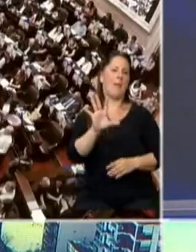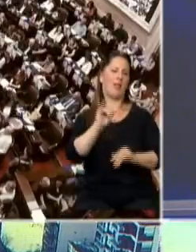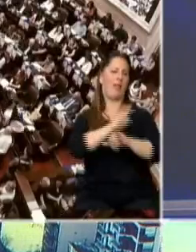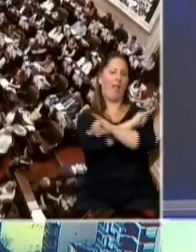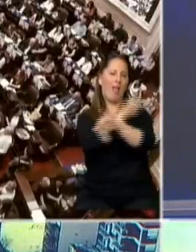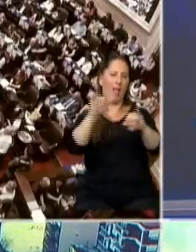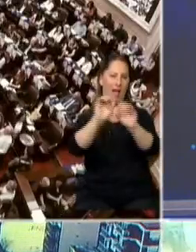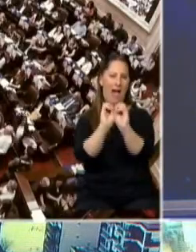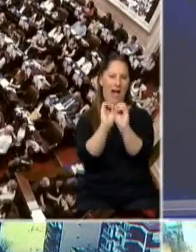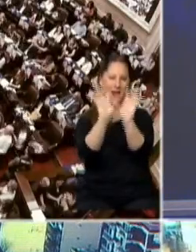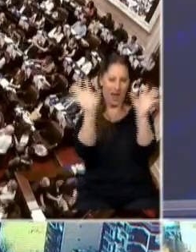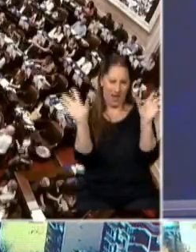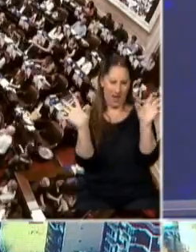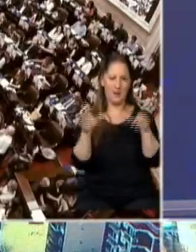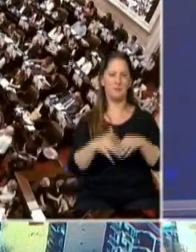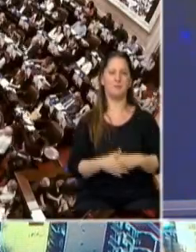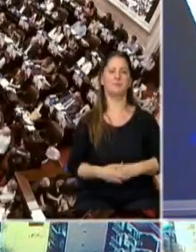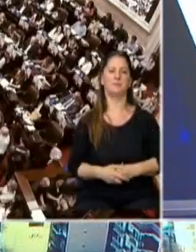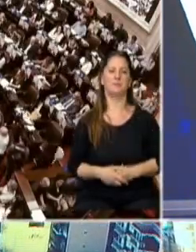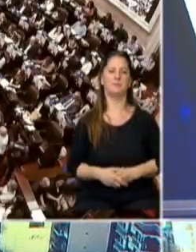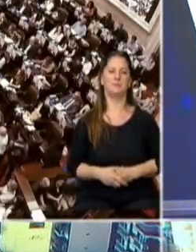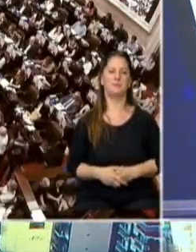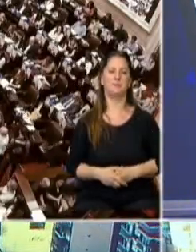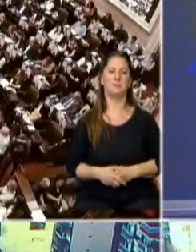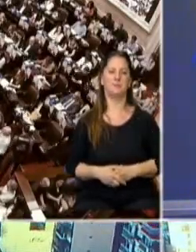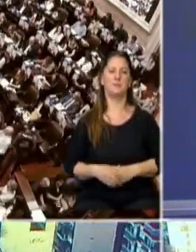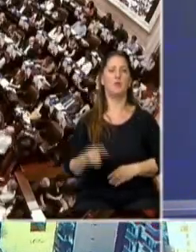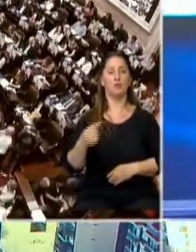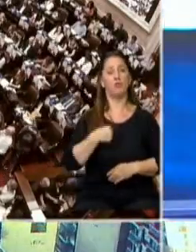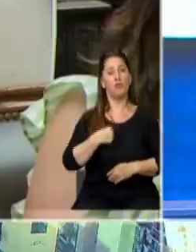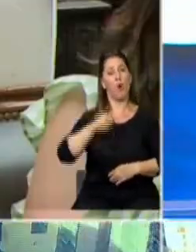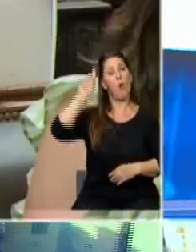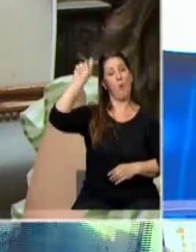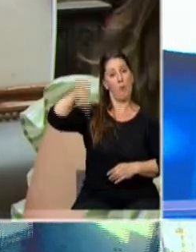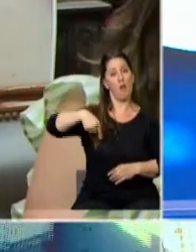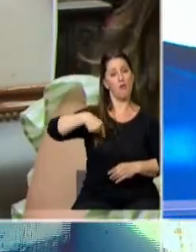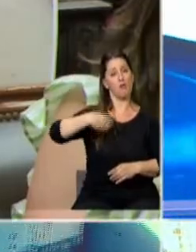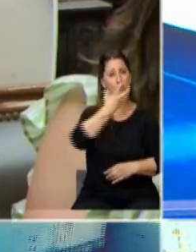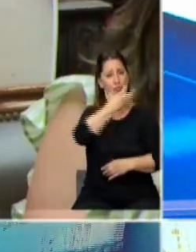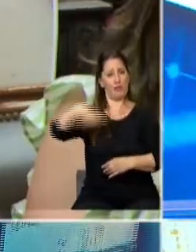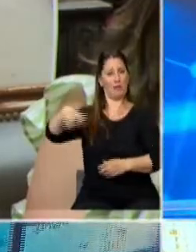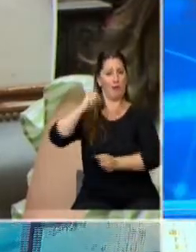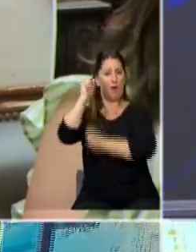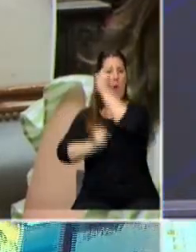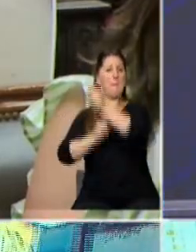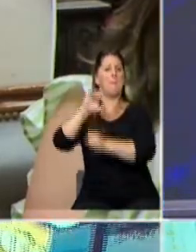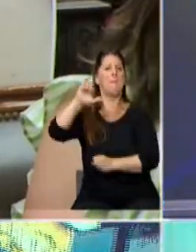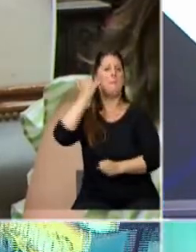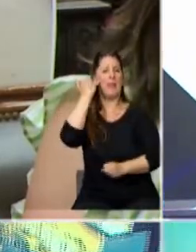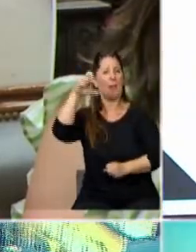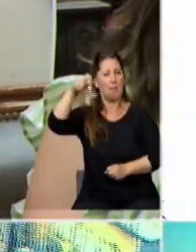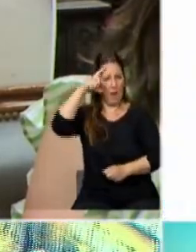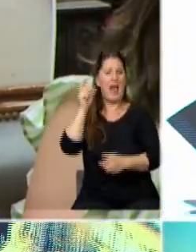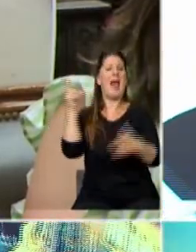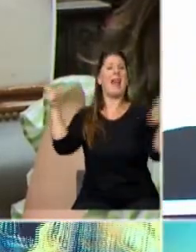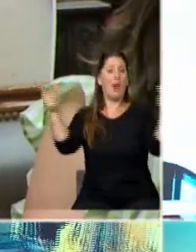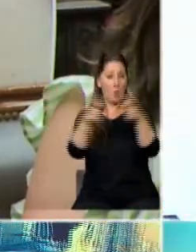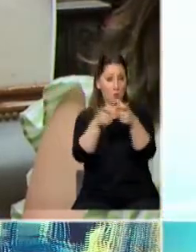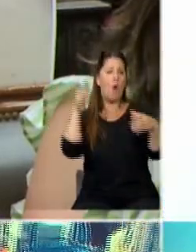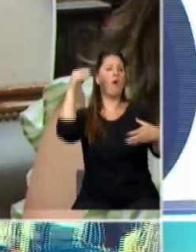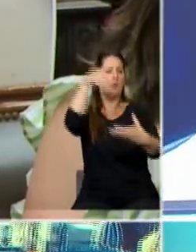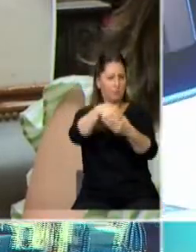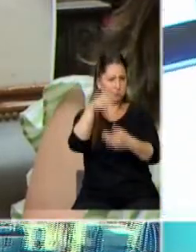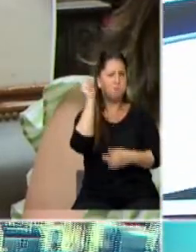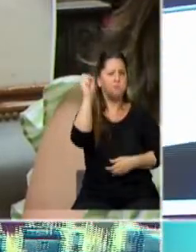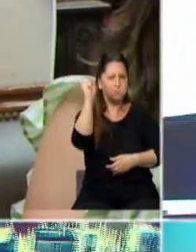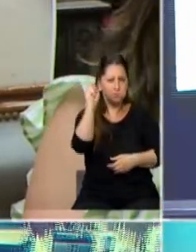que lo plantearon con la suficiente antelación como para tratar de, me decían, rosquear un poco más y tratar de llegar,